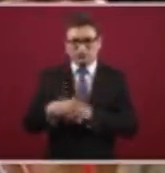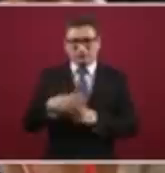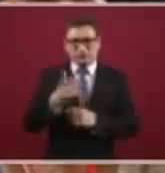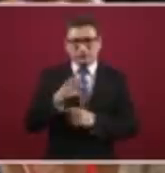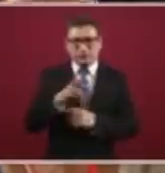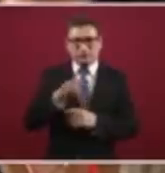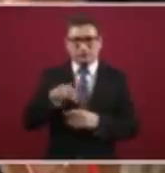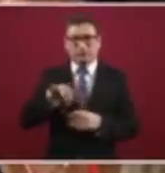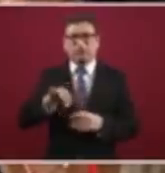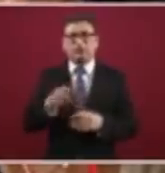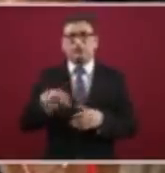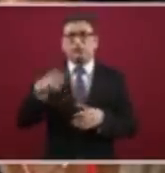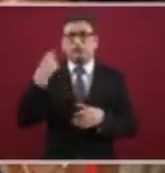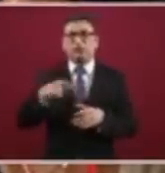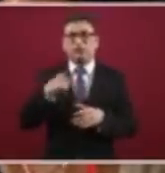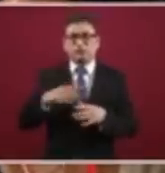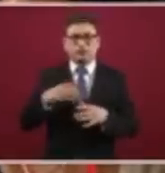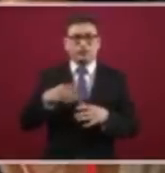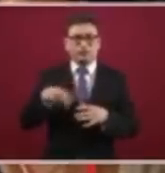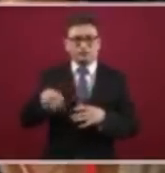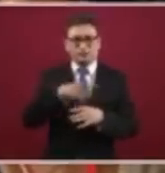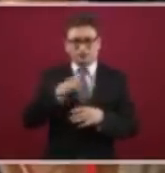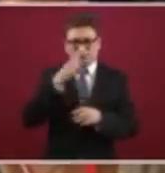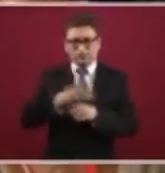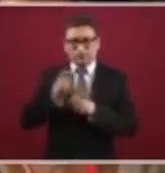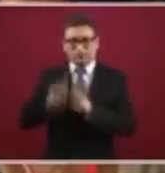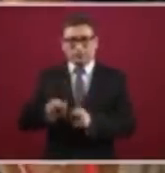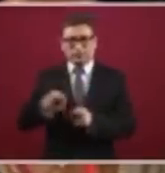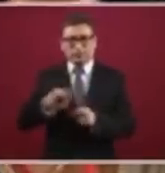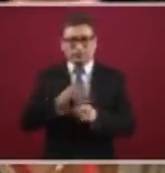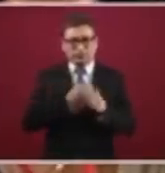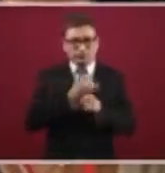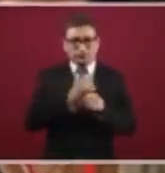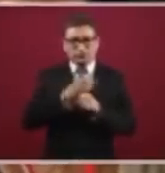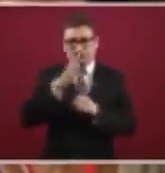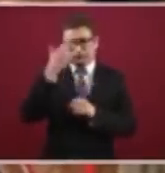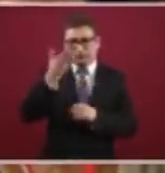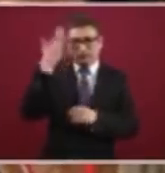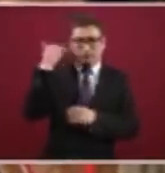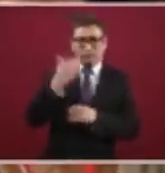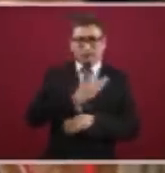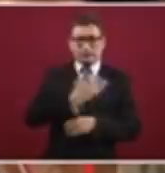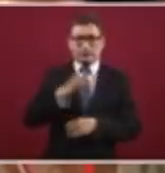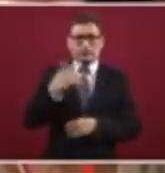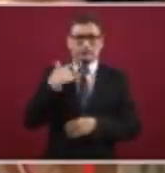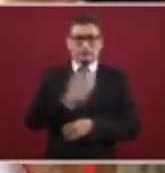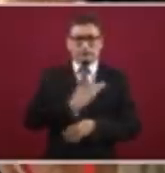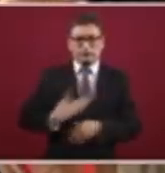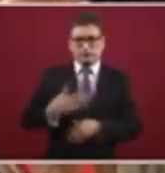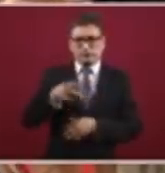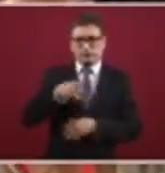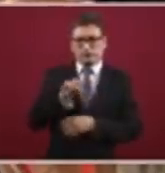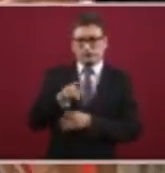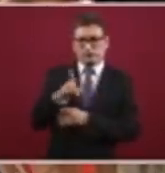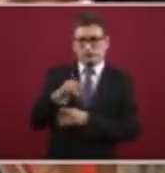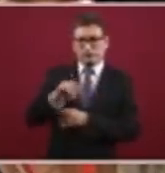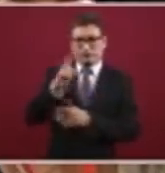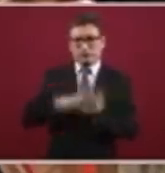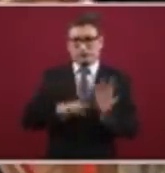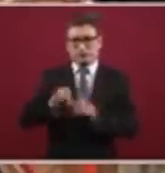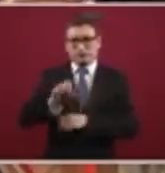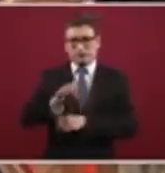se creó para esclarecer el asesinato del presidente kennedy en el año 63 y pide bien y si usted